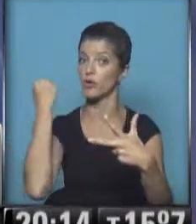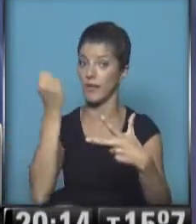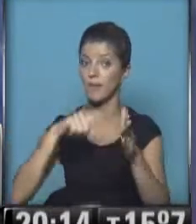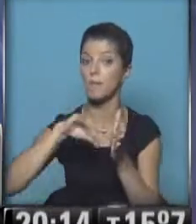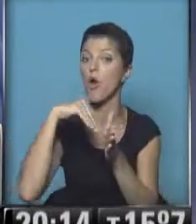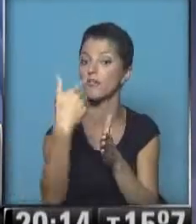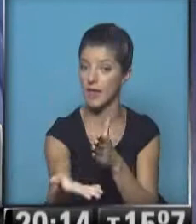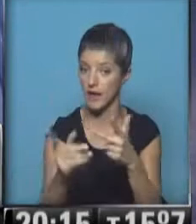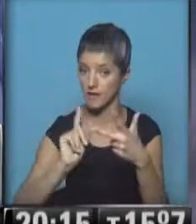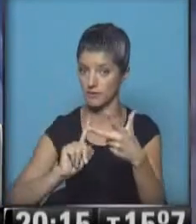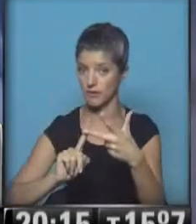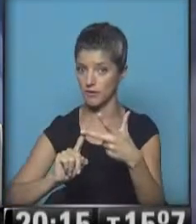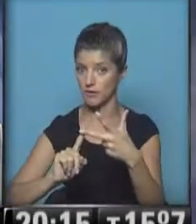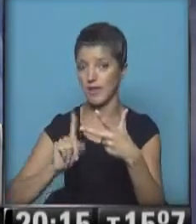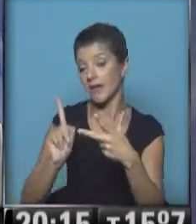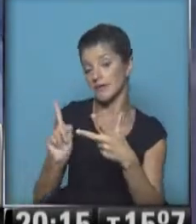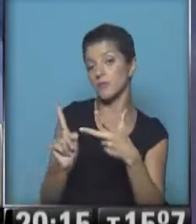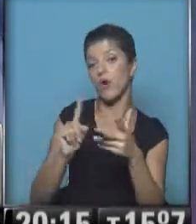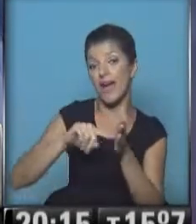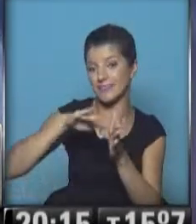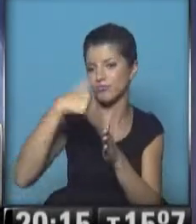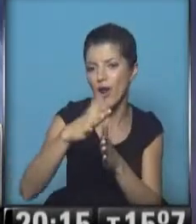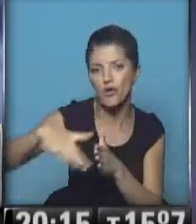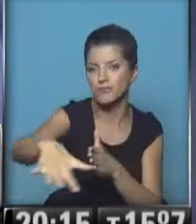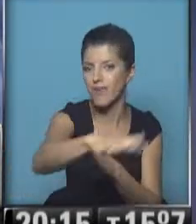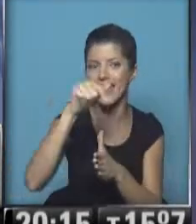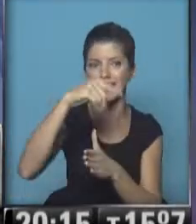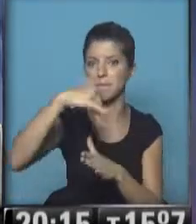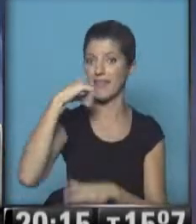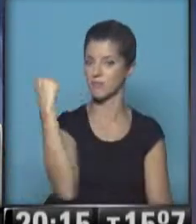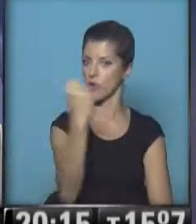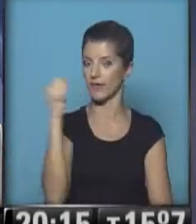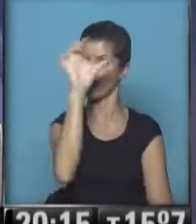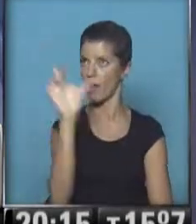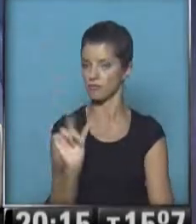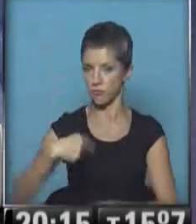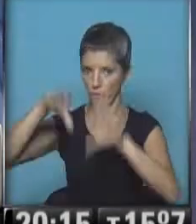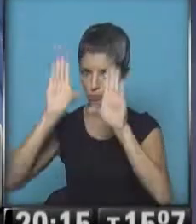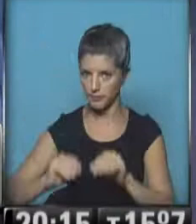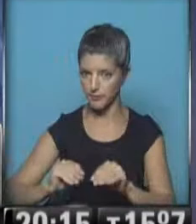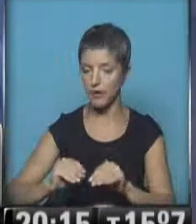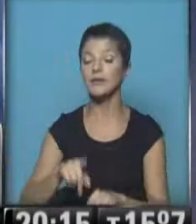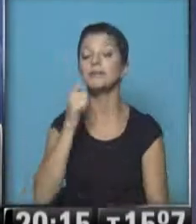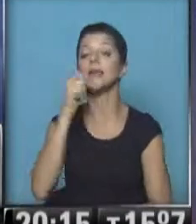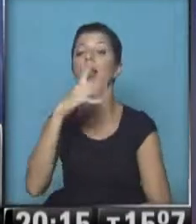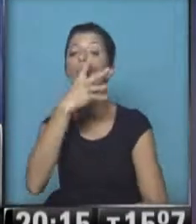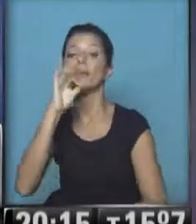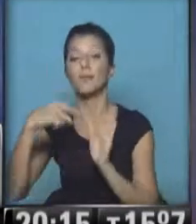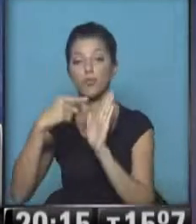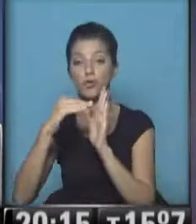de buenos aires que a su vez es el distrito más importante del país un resultado por encima de los 40 puntos